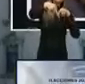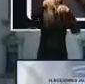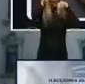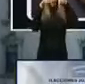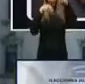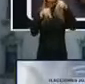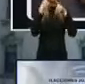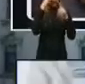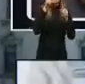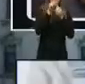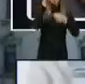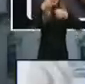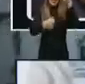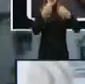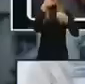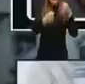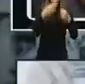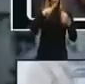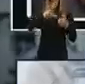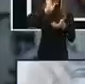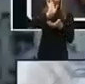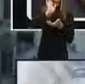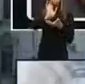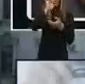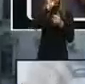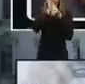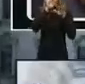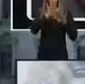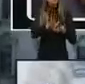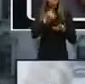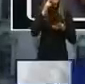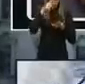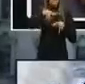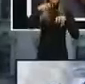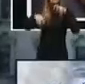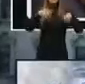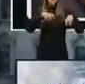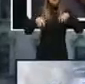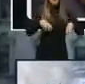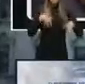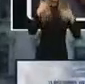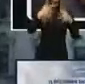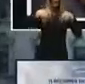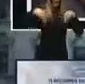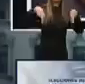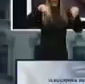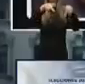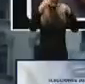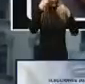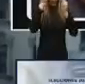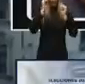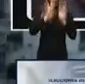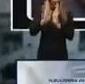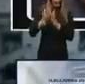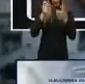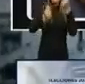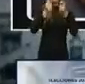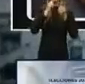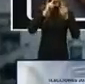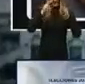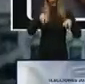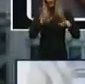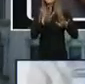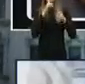vehículo y se quedan, se comienzan a bajar porque no saben dónde quedar, dónde dejar también sus carros. Hay un espacio que